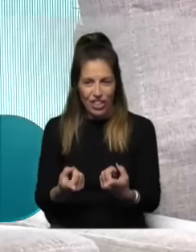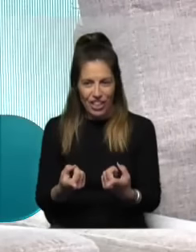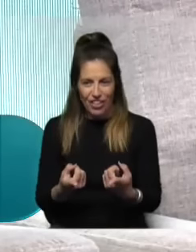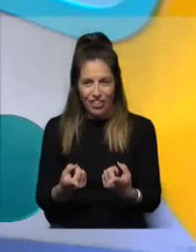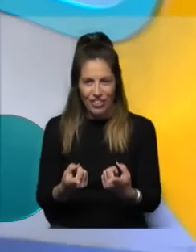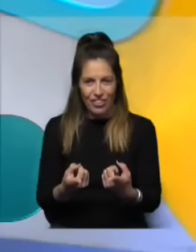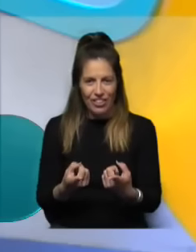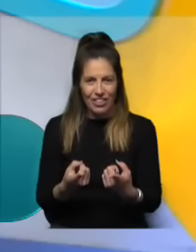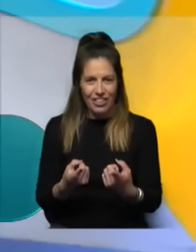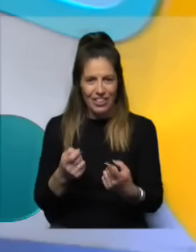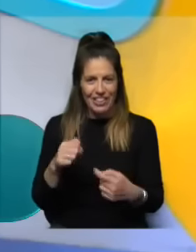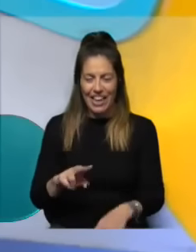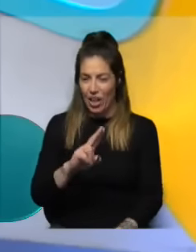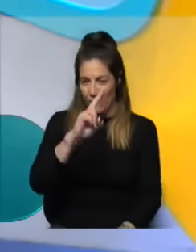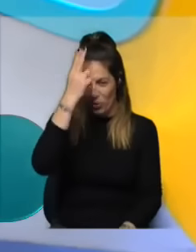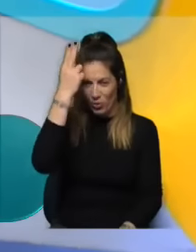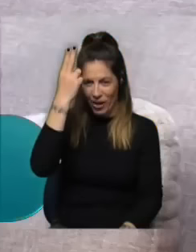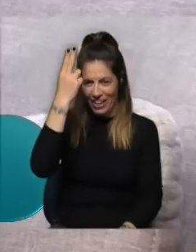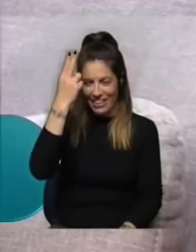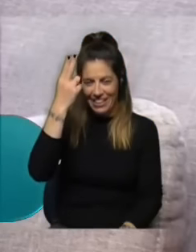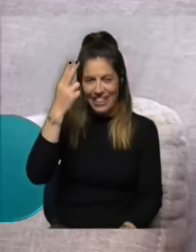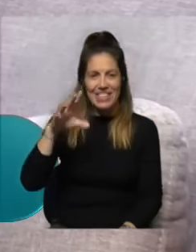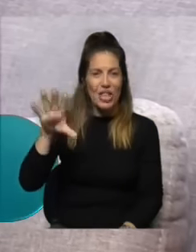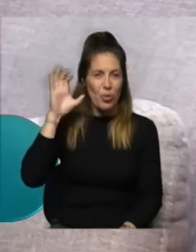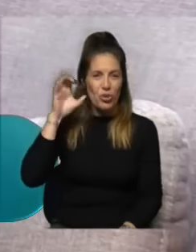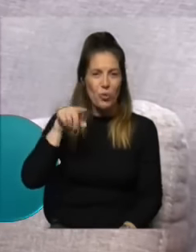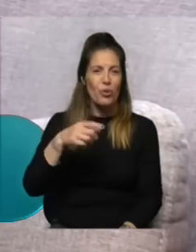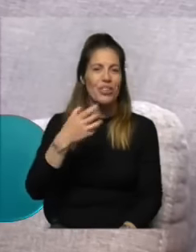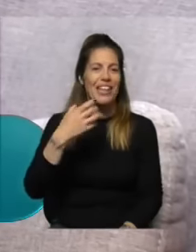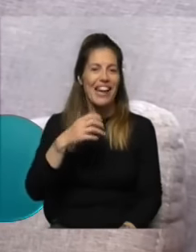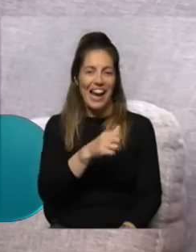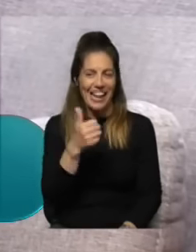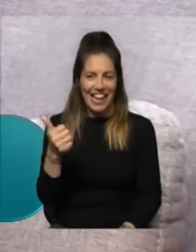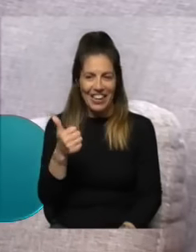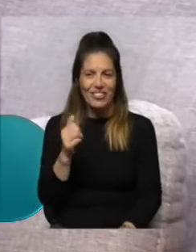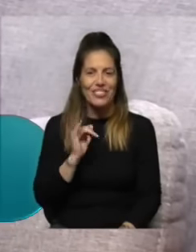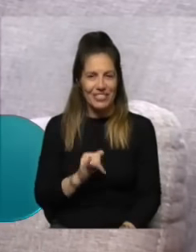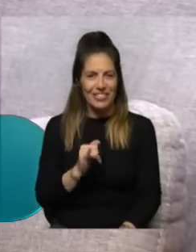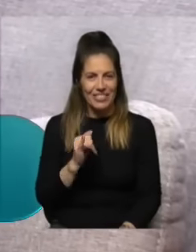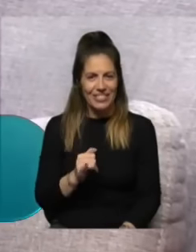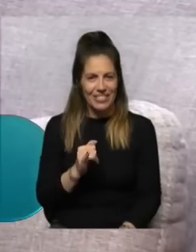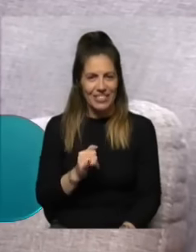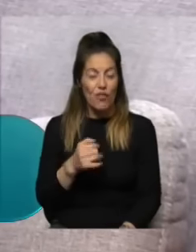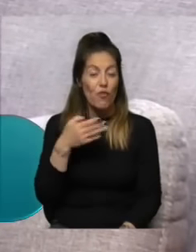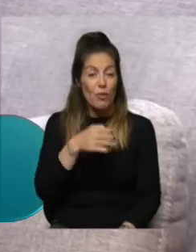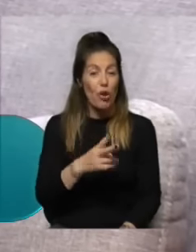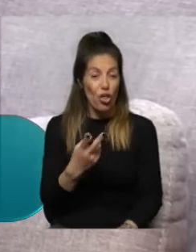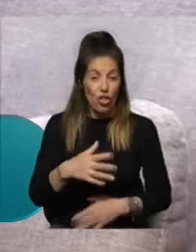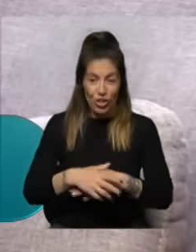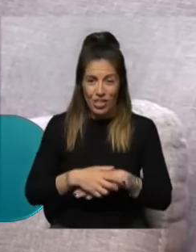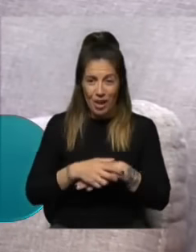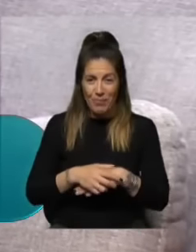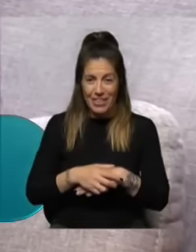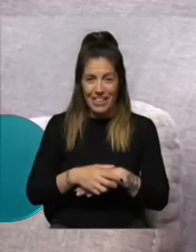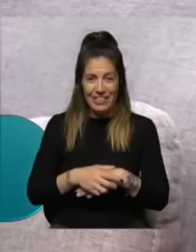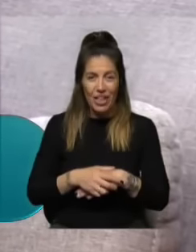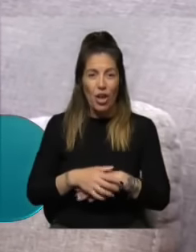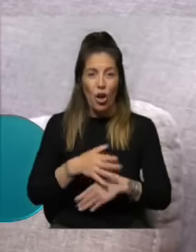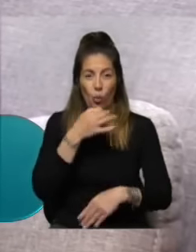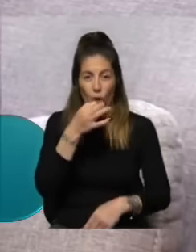desde acá de Uruguay el grito cuando ganaron, parece. Sí, sí. Habíamos acudido con dos amigas y una de ellas, en cuanto